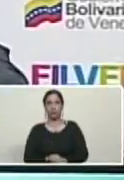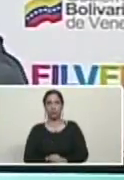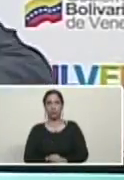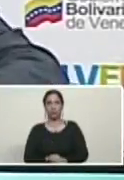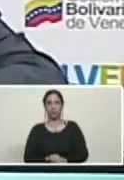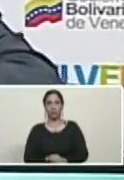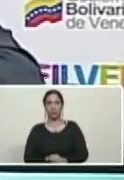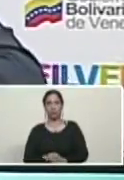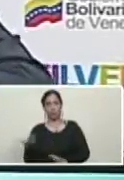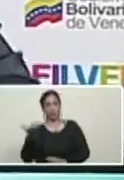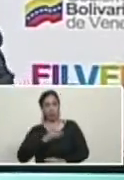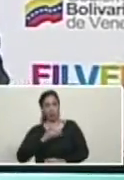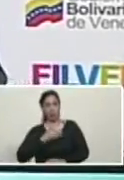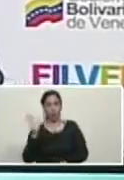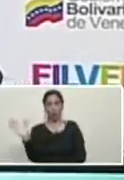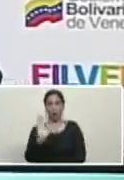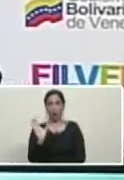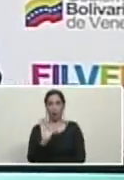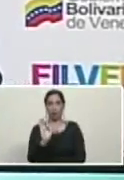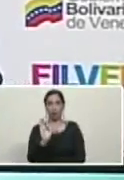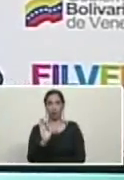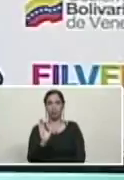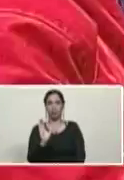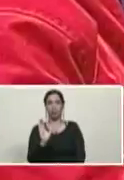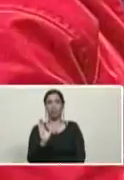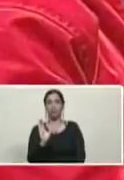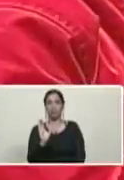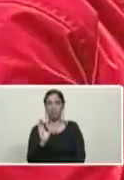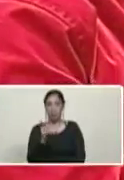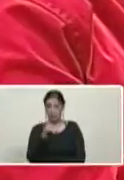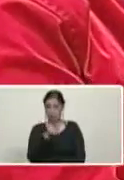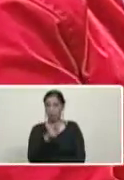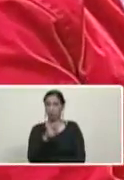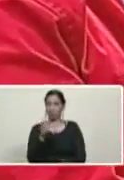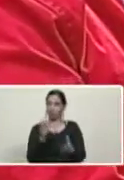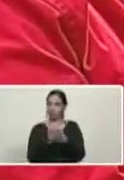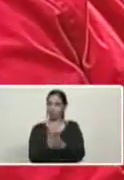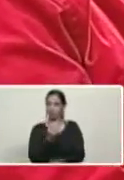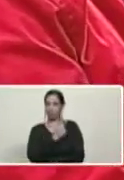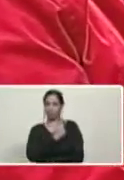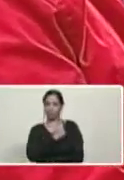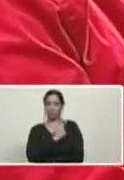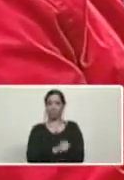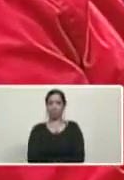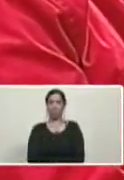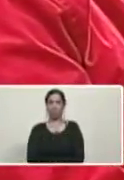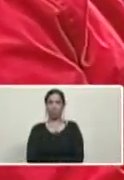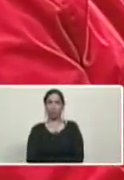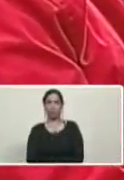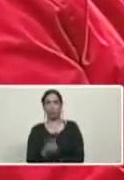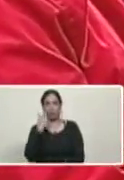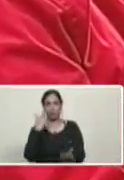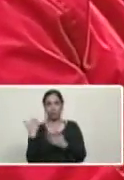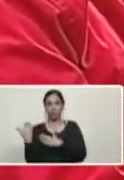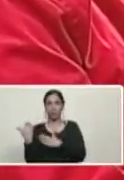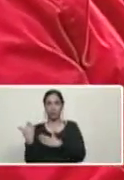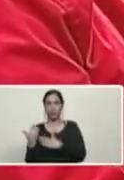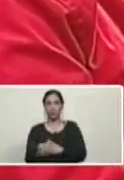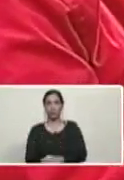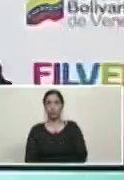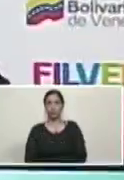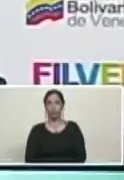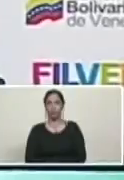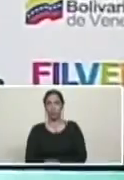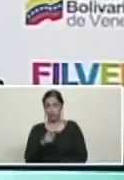a la alcaldesa de Caracas, anfitriona, compañera Erika del Valle Farías Peña, anfitriona